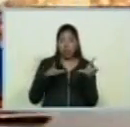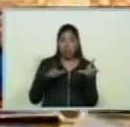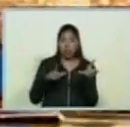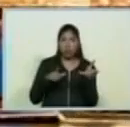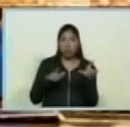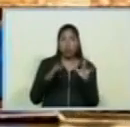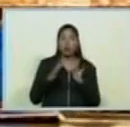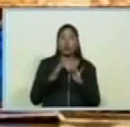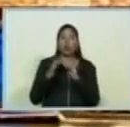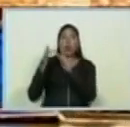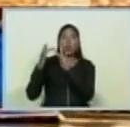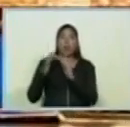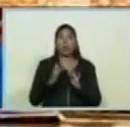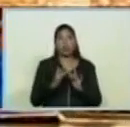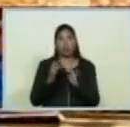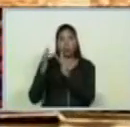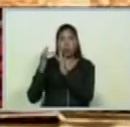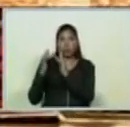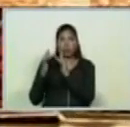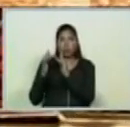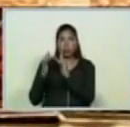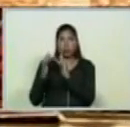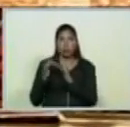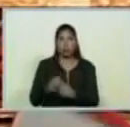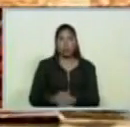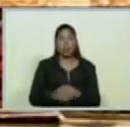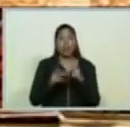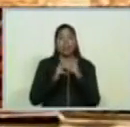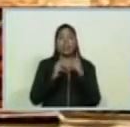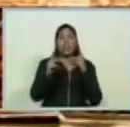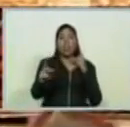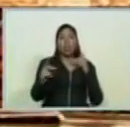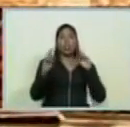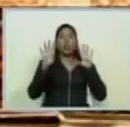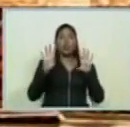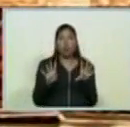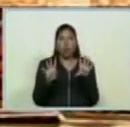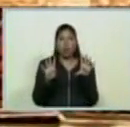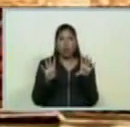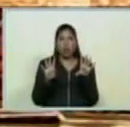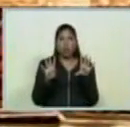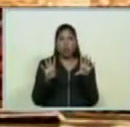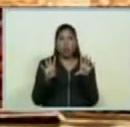para un pase. Vámonos para el kilómetro número 9 de la carretera